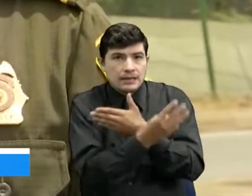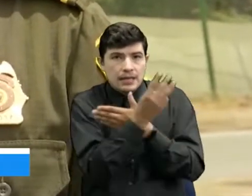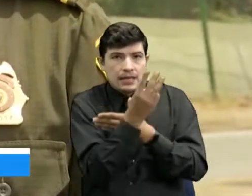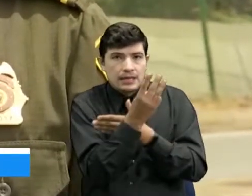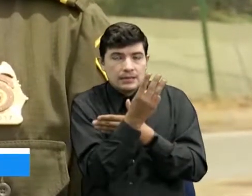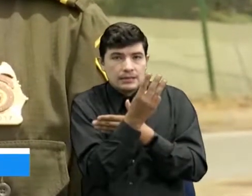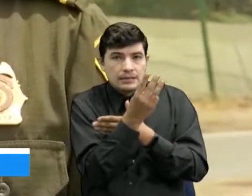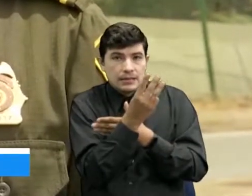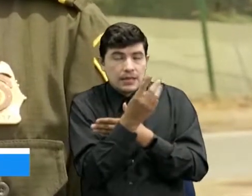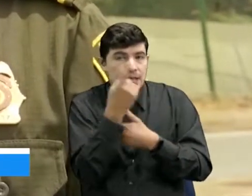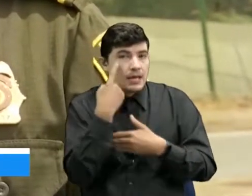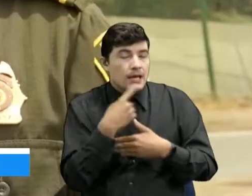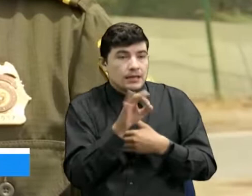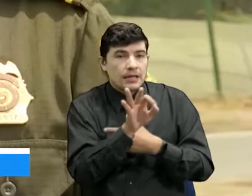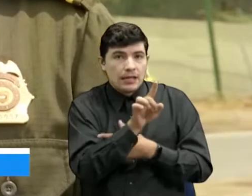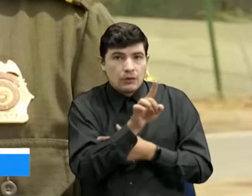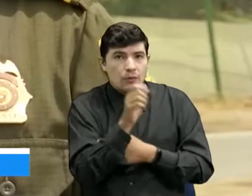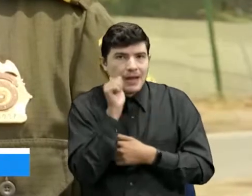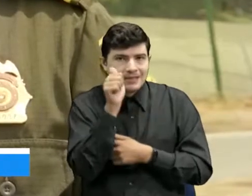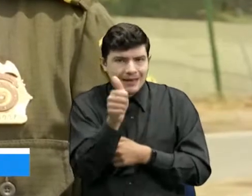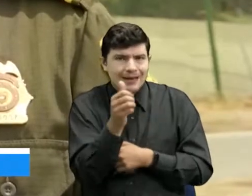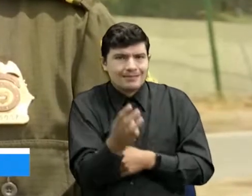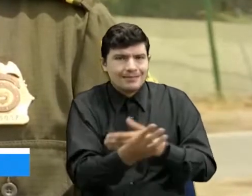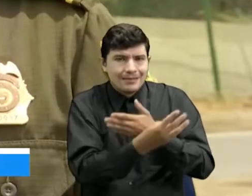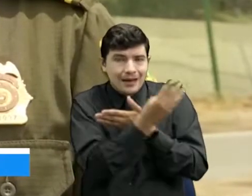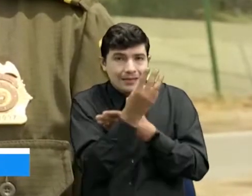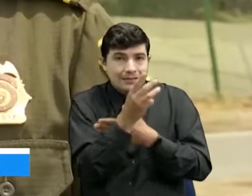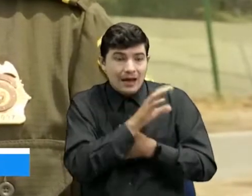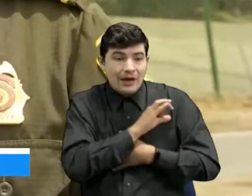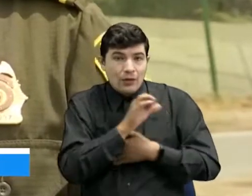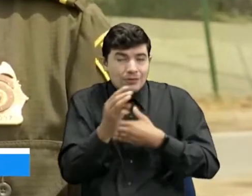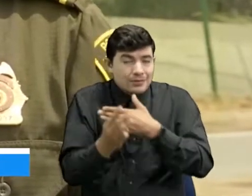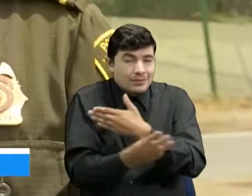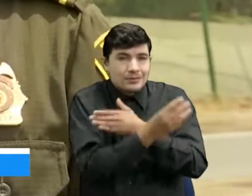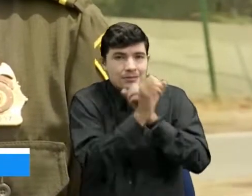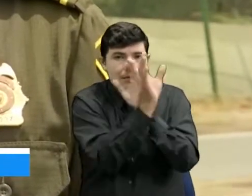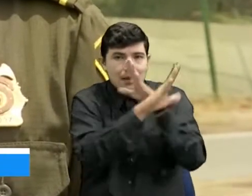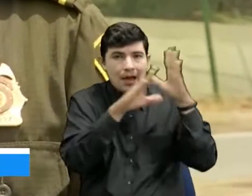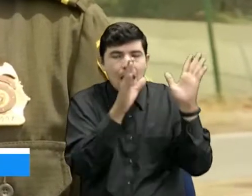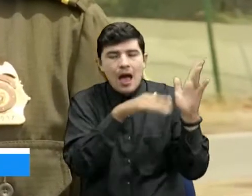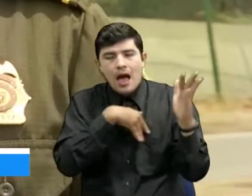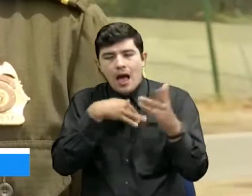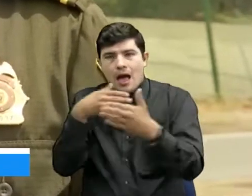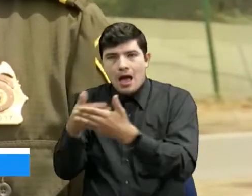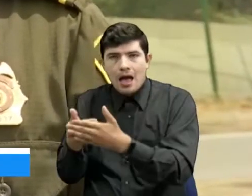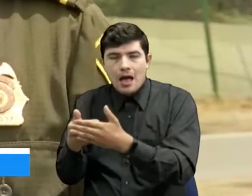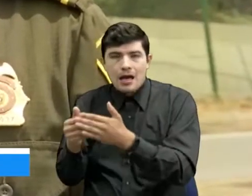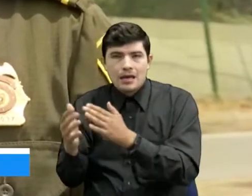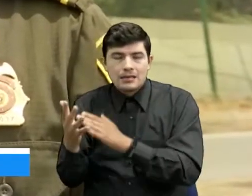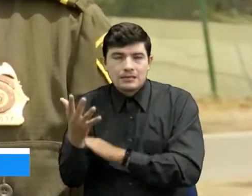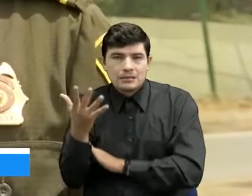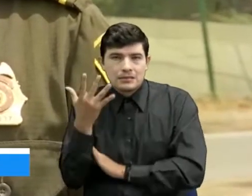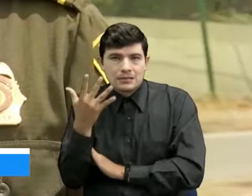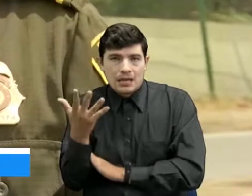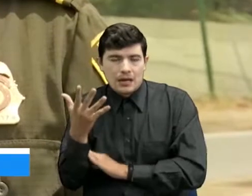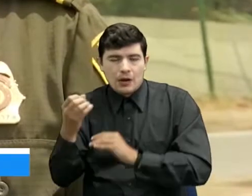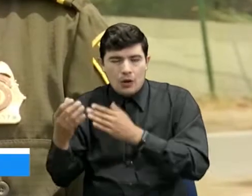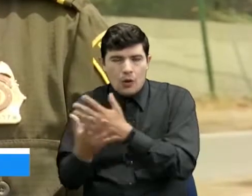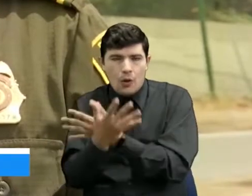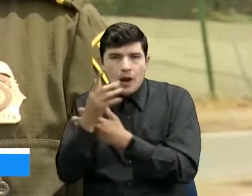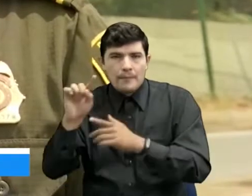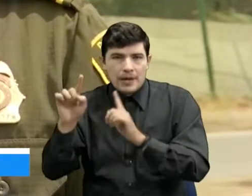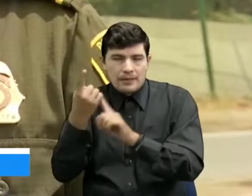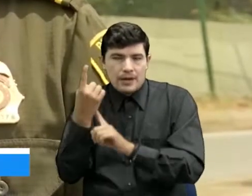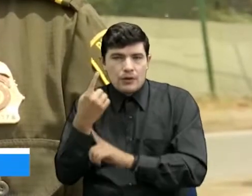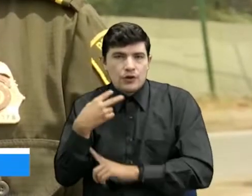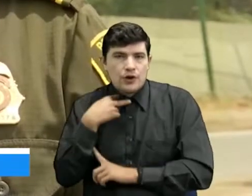día 31 de octubre, es decir, de mañana, y va hasta las 5 de la mañana del 1 de noviembre. Hay algunas excepciones pequeñas en